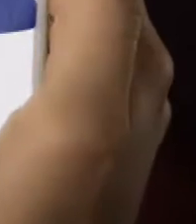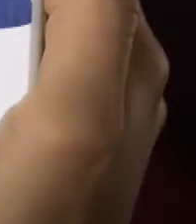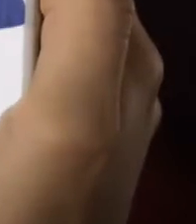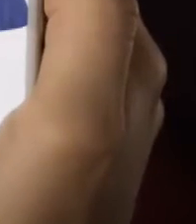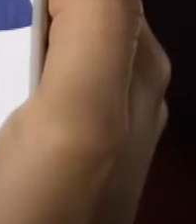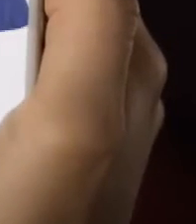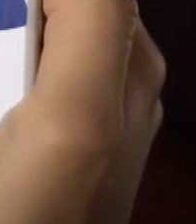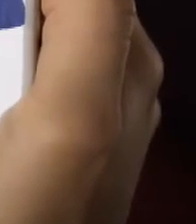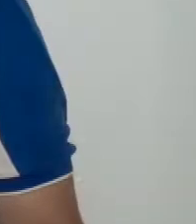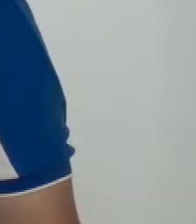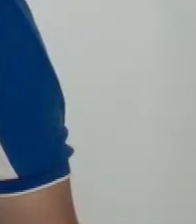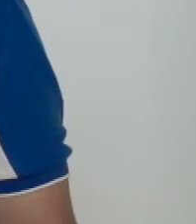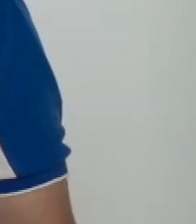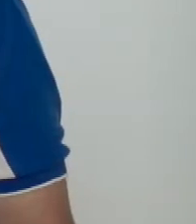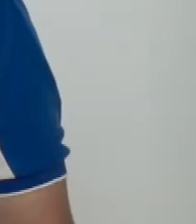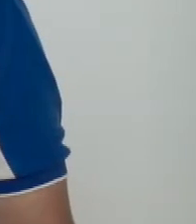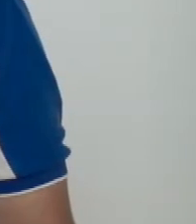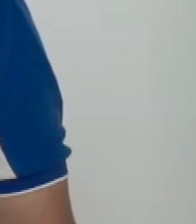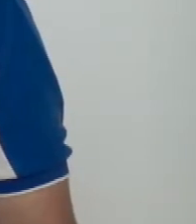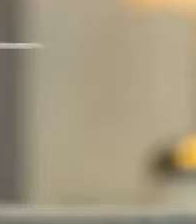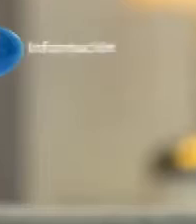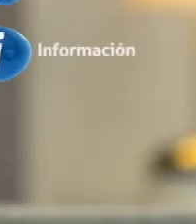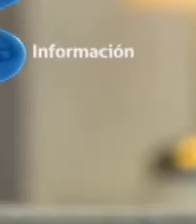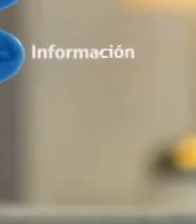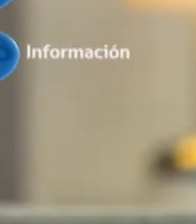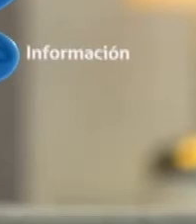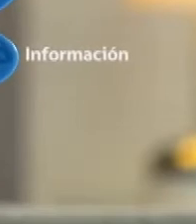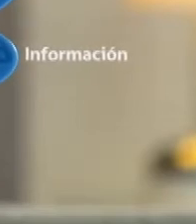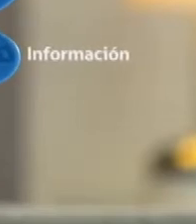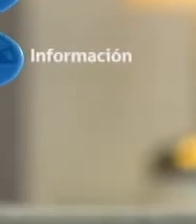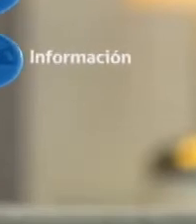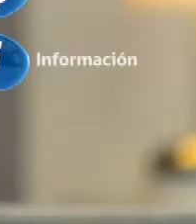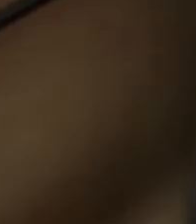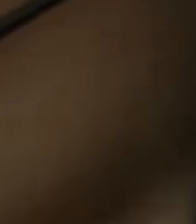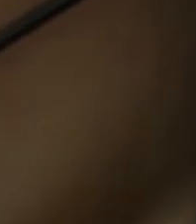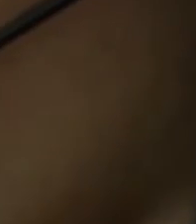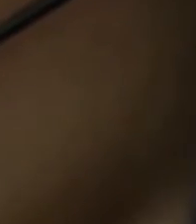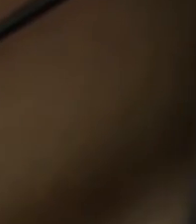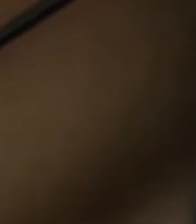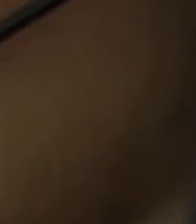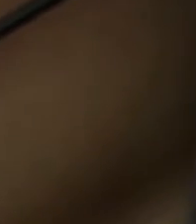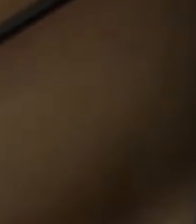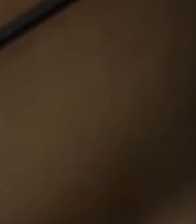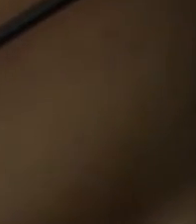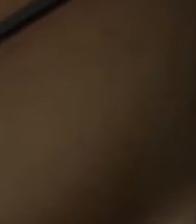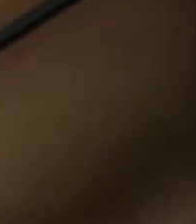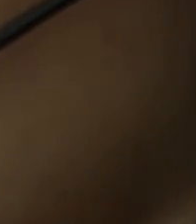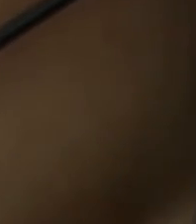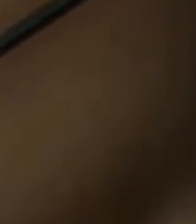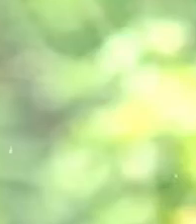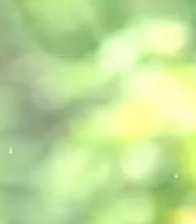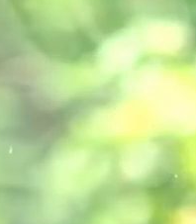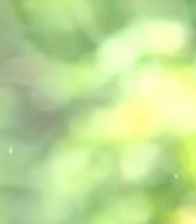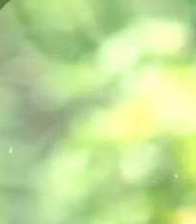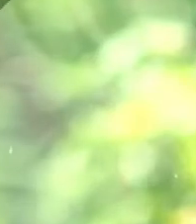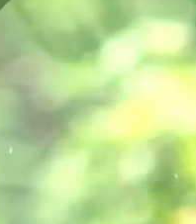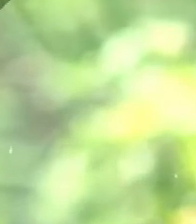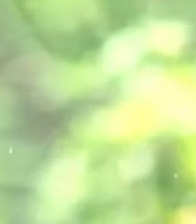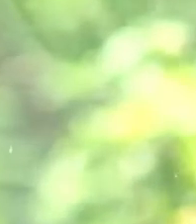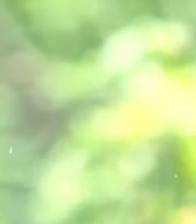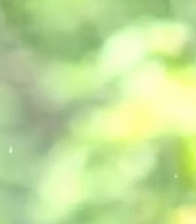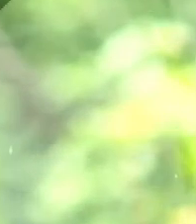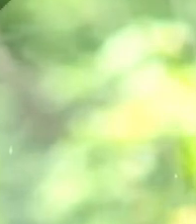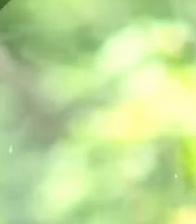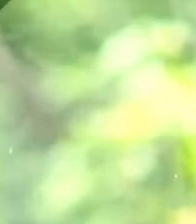verificar la identidad de nuestro personal y muchos otros servicios en nuestra app móvil, comunicarte a la línea de atención los 7 días de la semana,